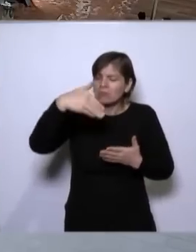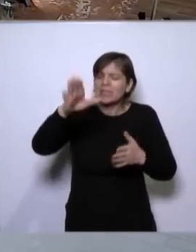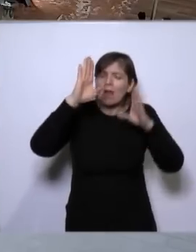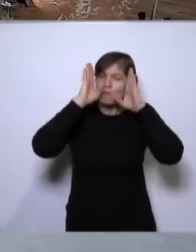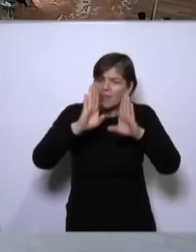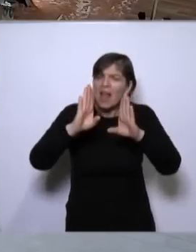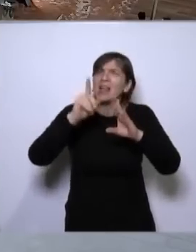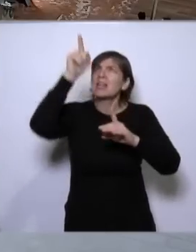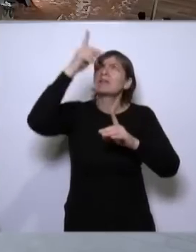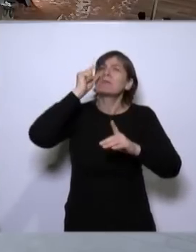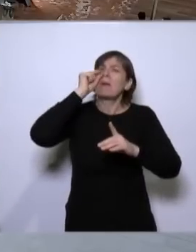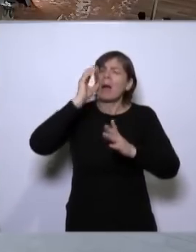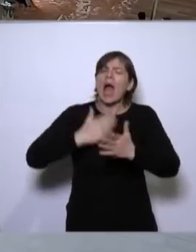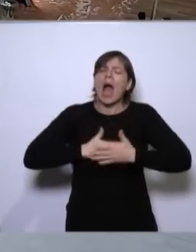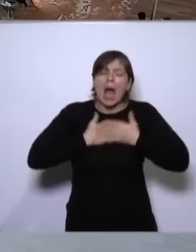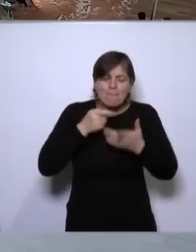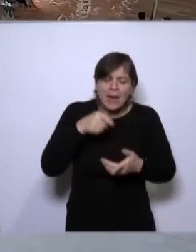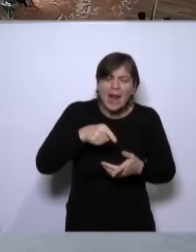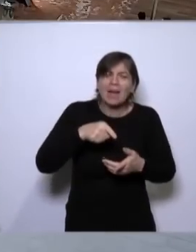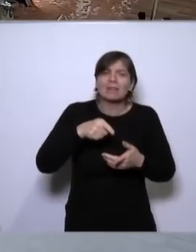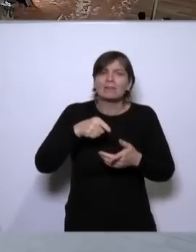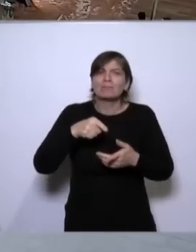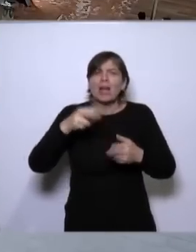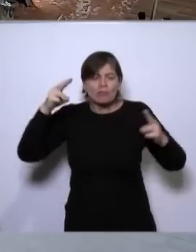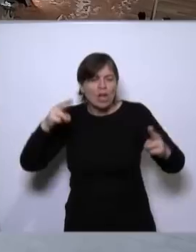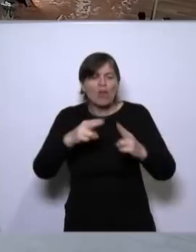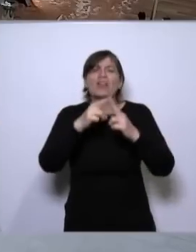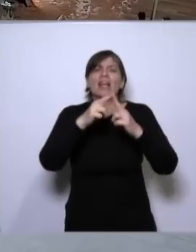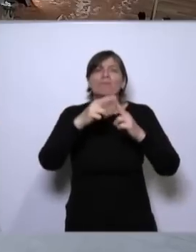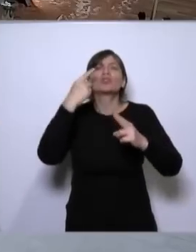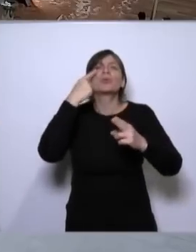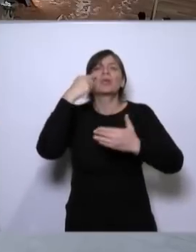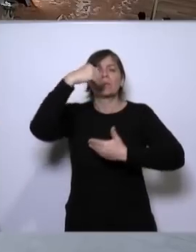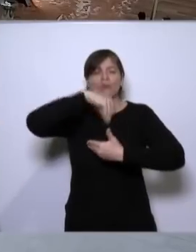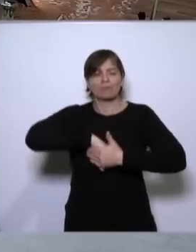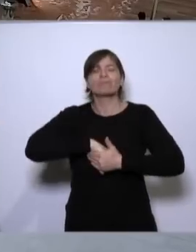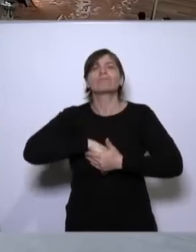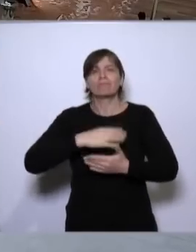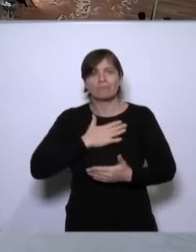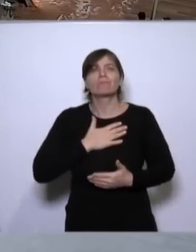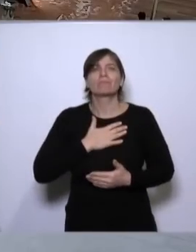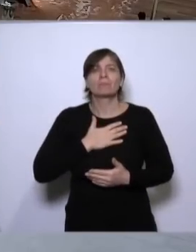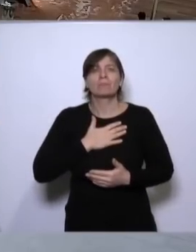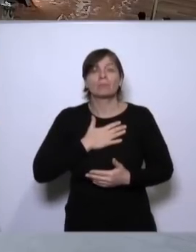y mi Padre lo amará, iremos a Él y habitaremos en Él.